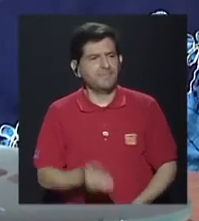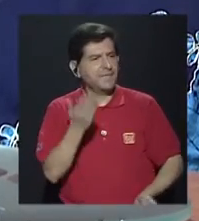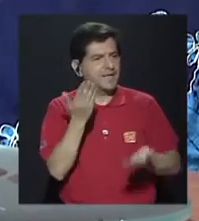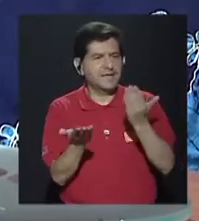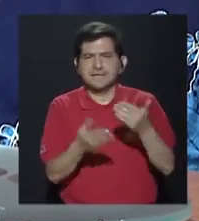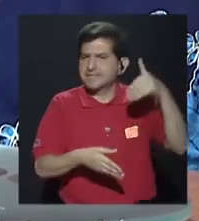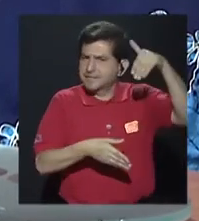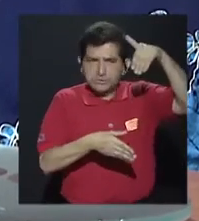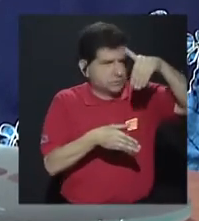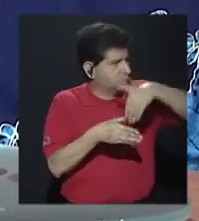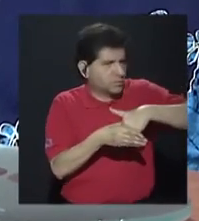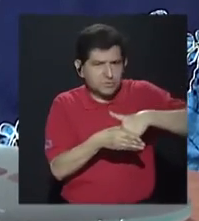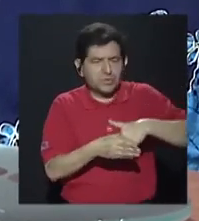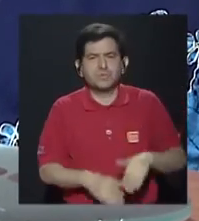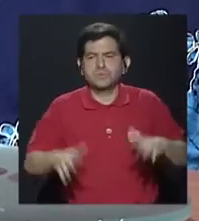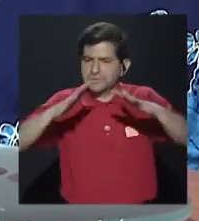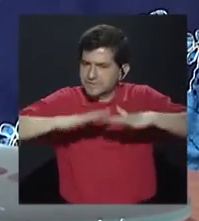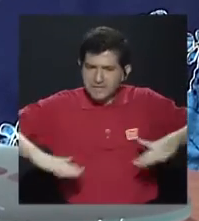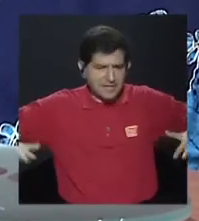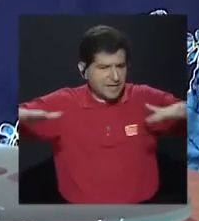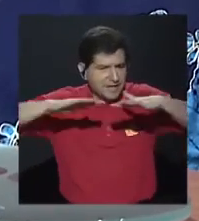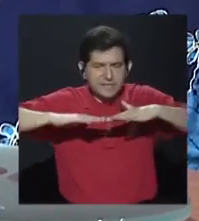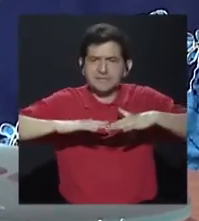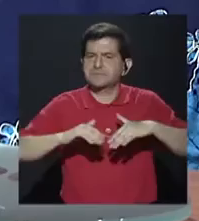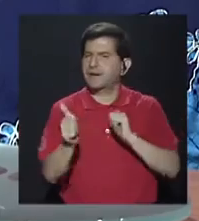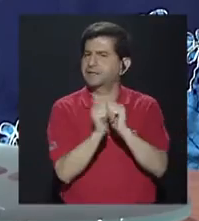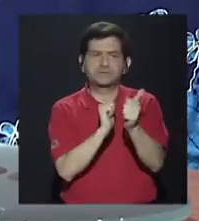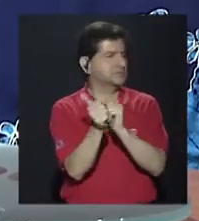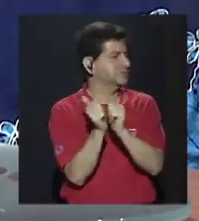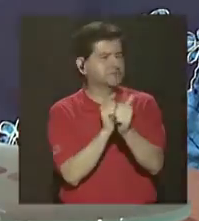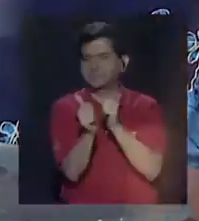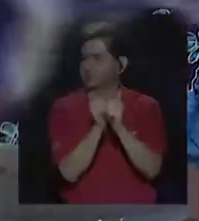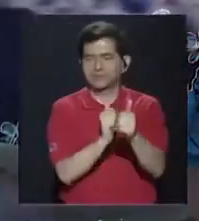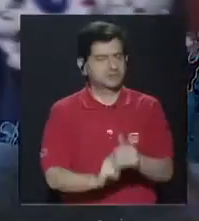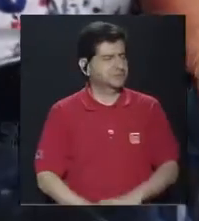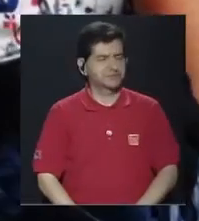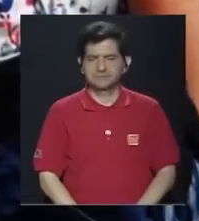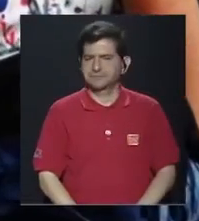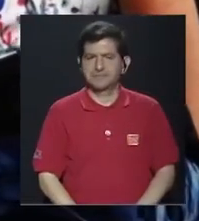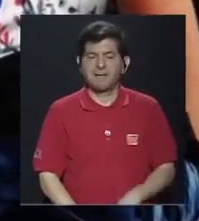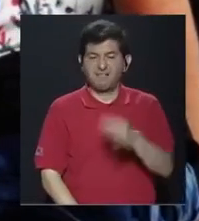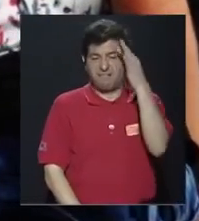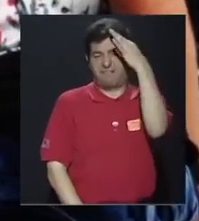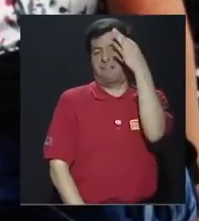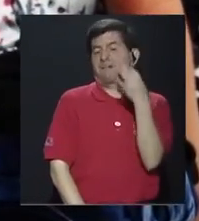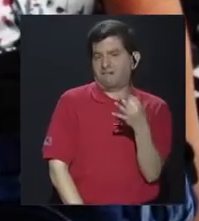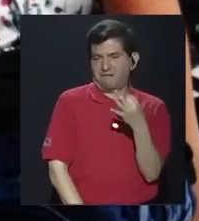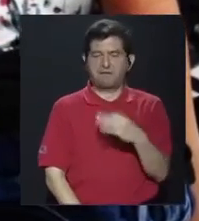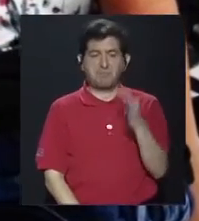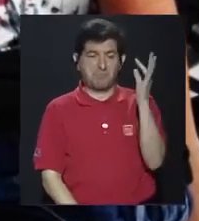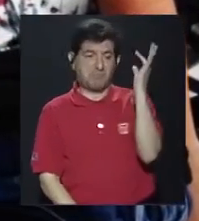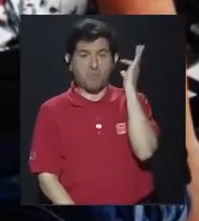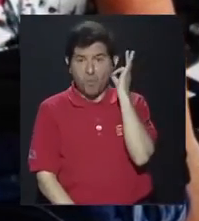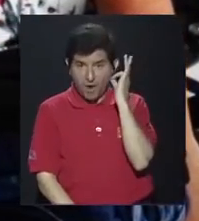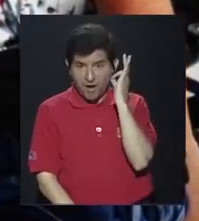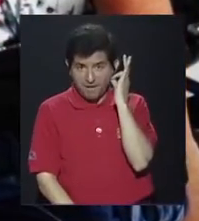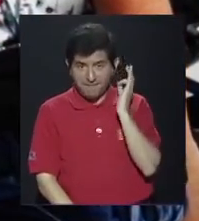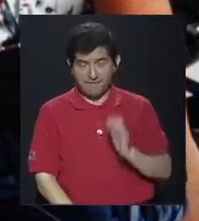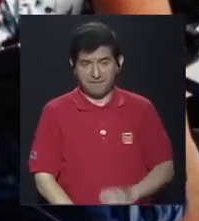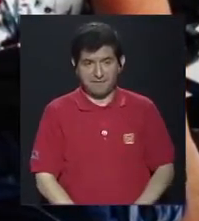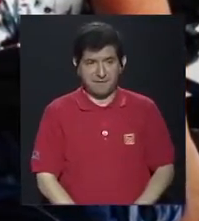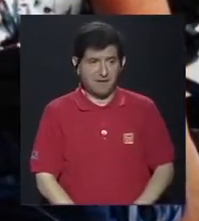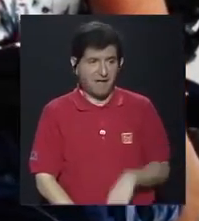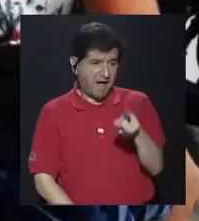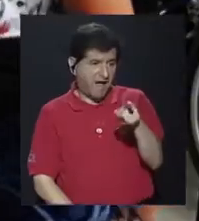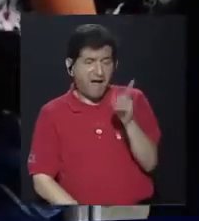no lo introducen al campo deportivo, ¿verdad? Y se cree que la mujer